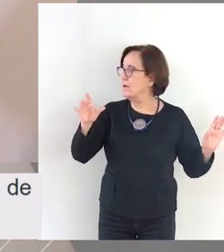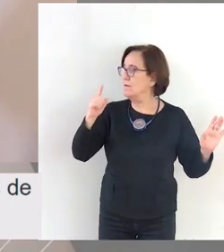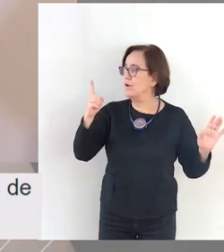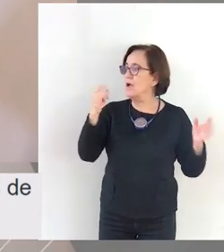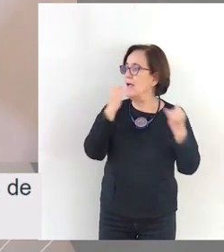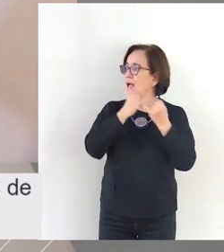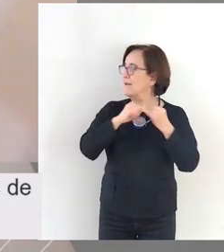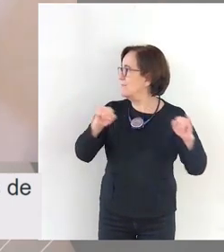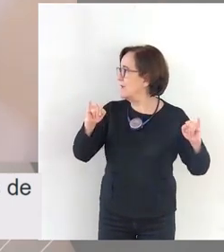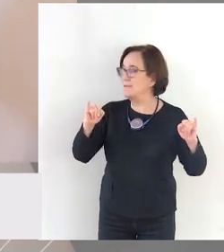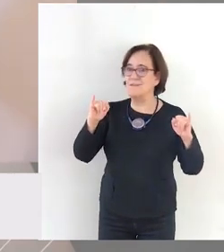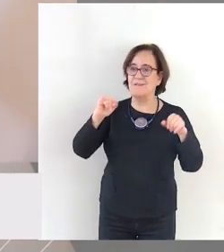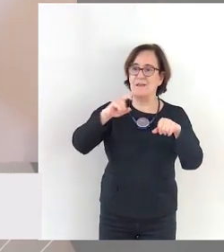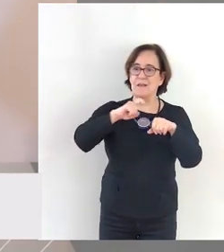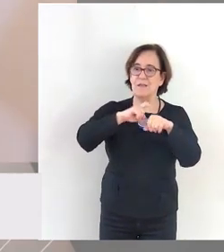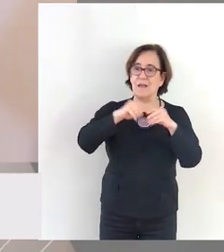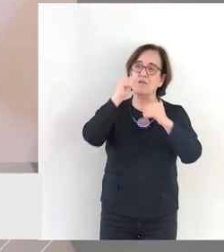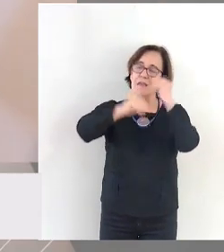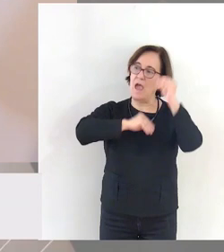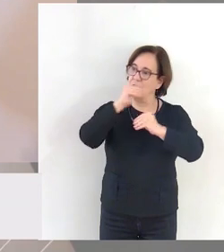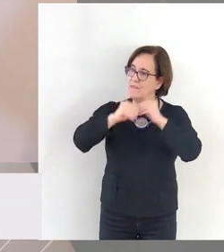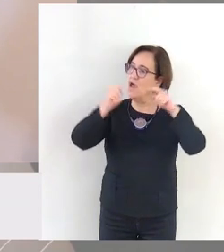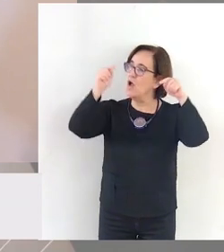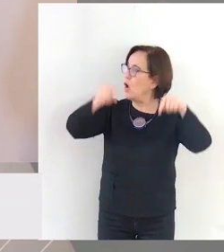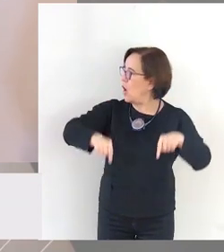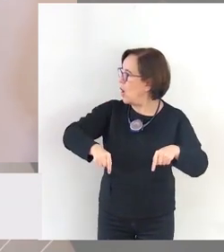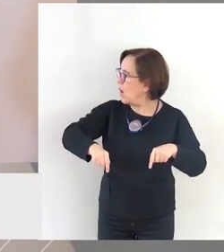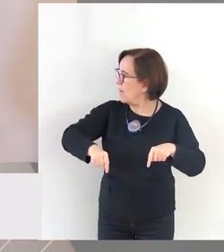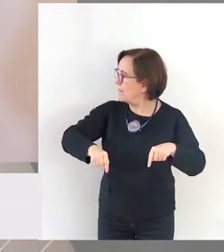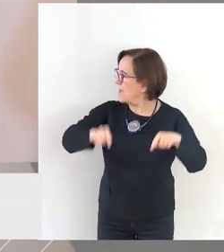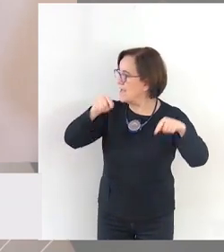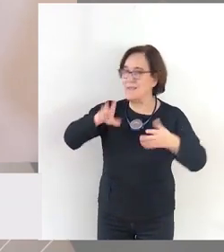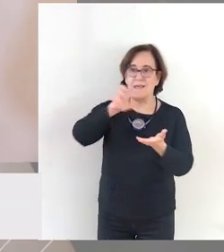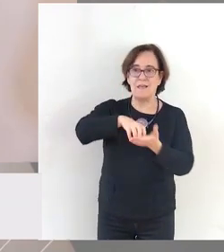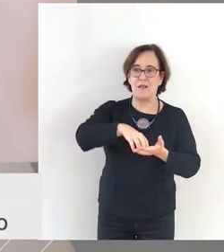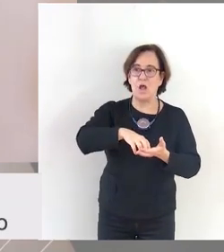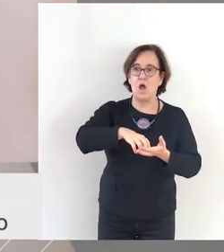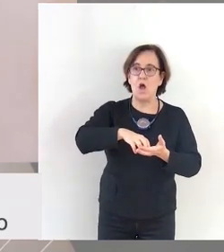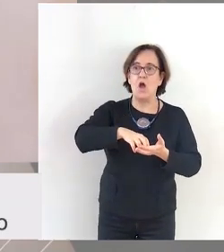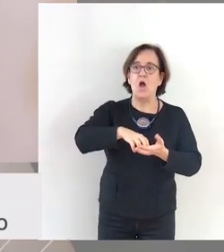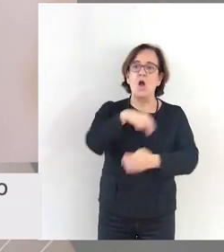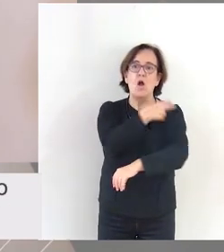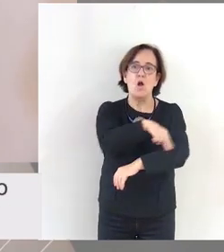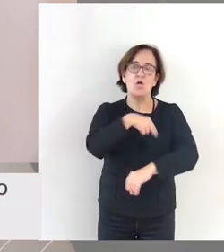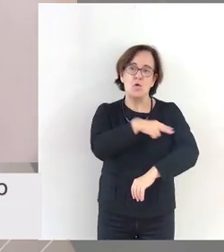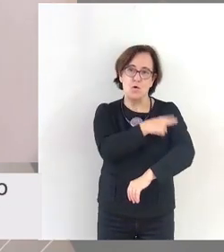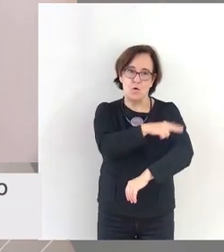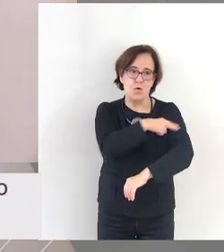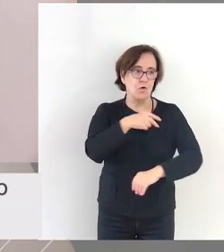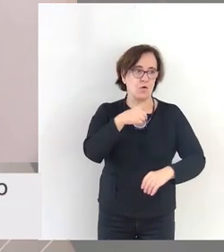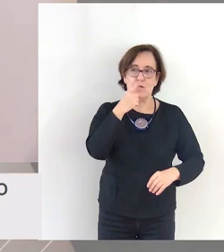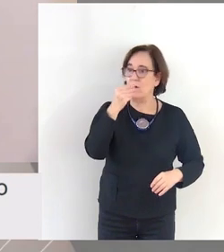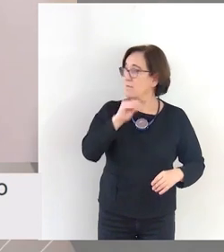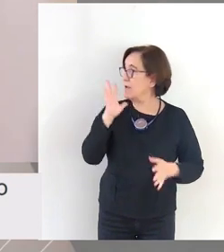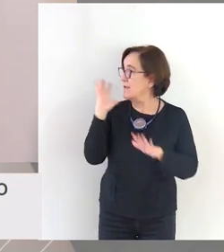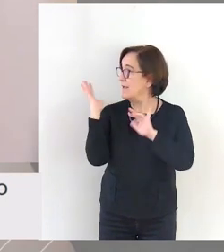evento de estas características se esté realizando hoy aquí en esta sede de Cruz Roja española eh tengo que decir Acabo de